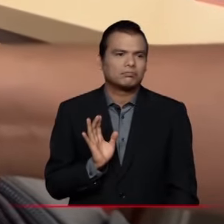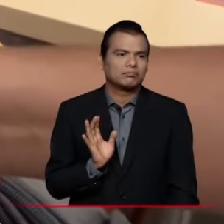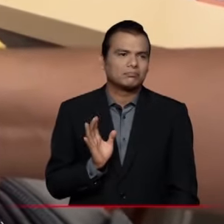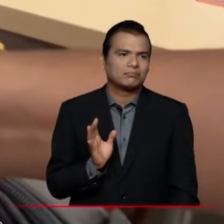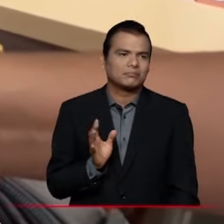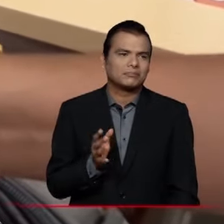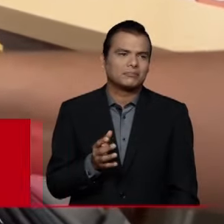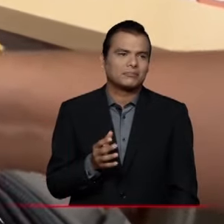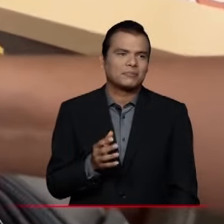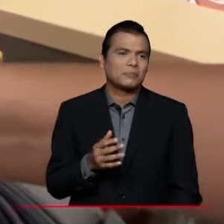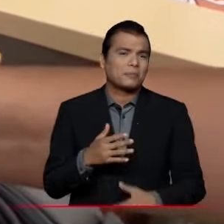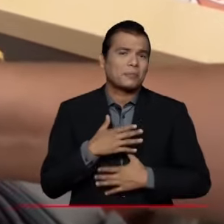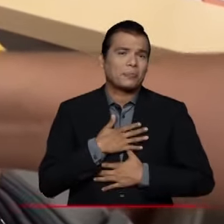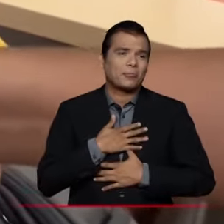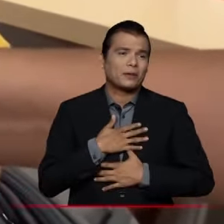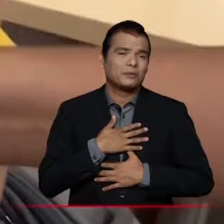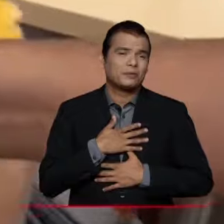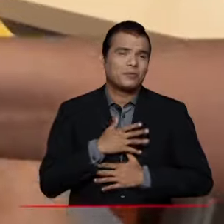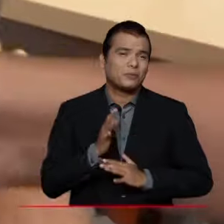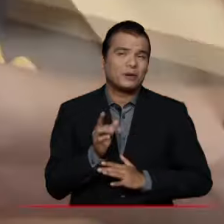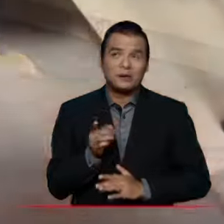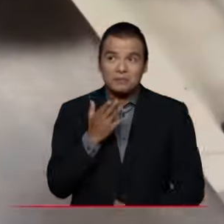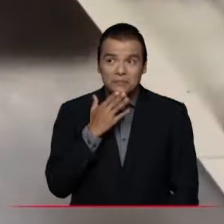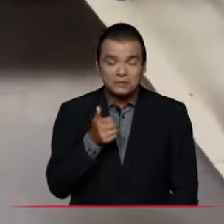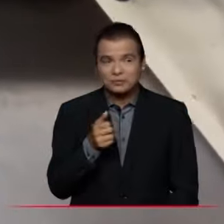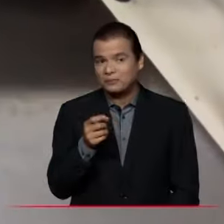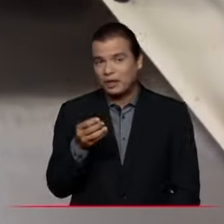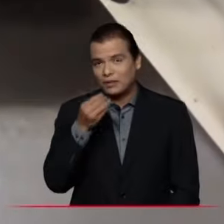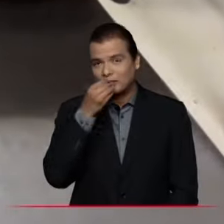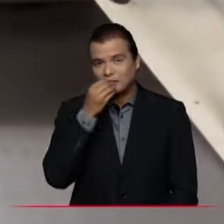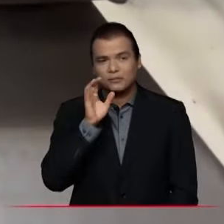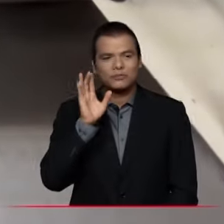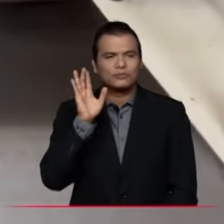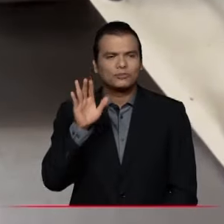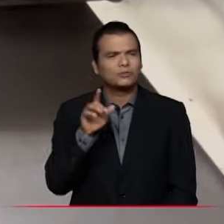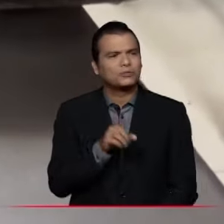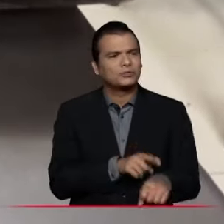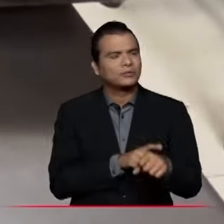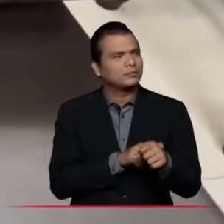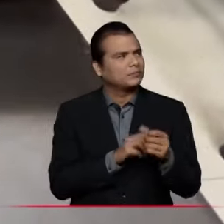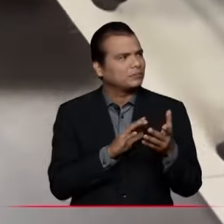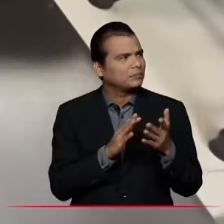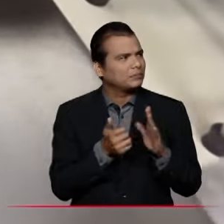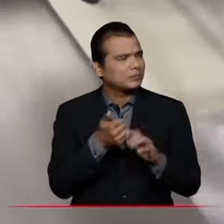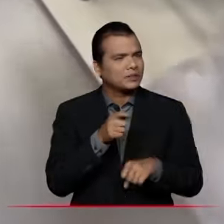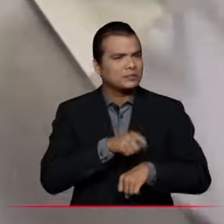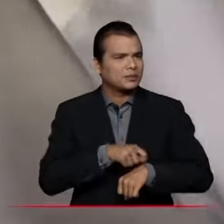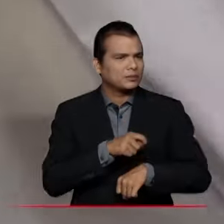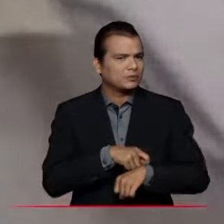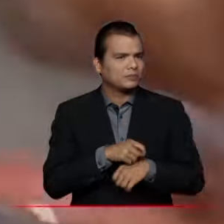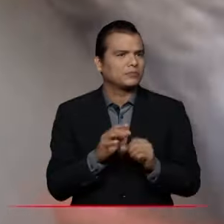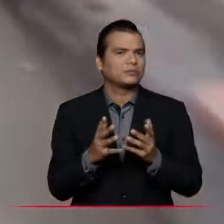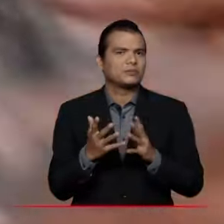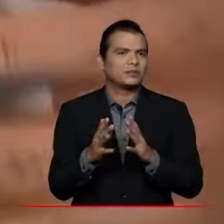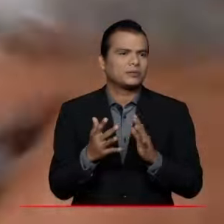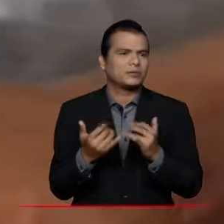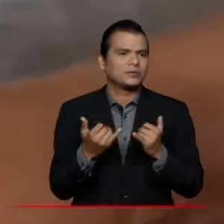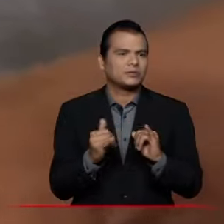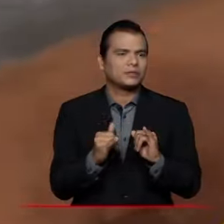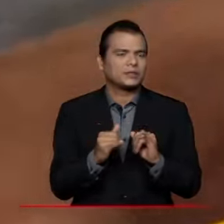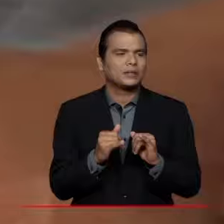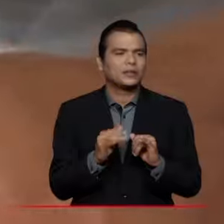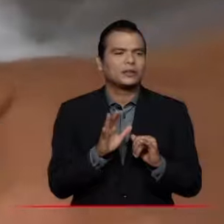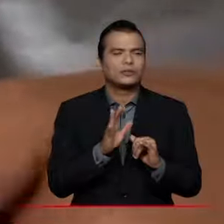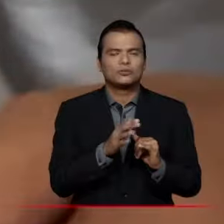ahorita cualquier horae encuentre el proceso tarda unos 10 minuticos en pesar